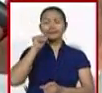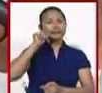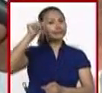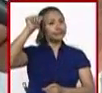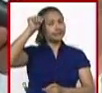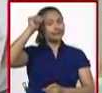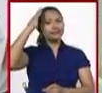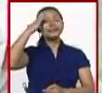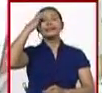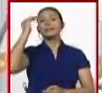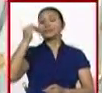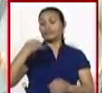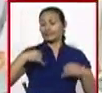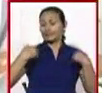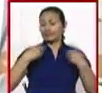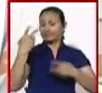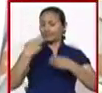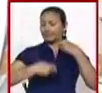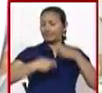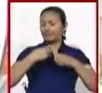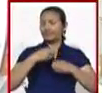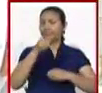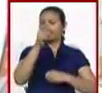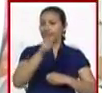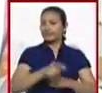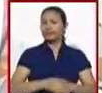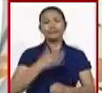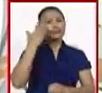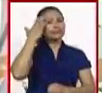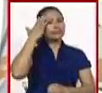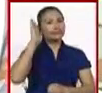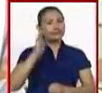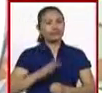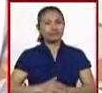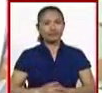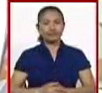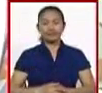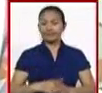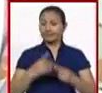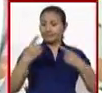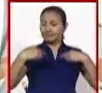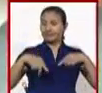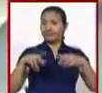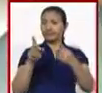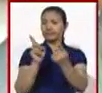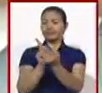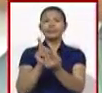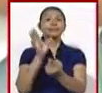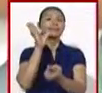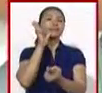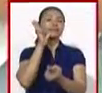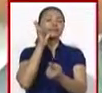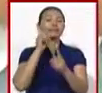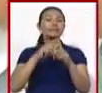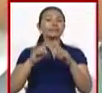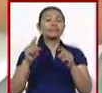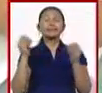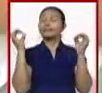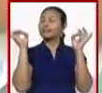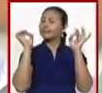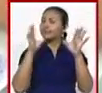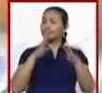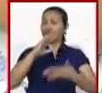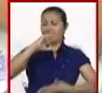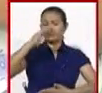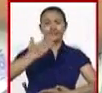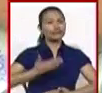mayor, porque sé que la chica es problemática, lo sabía. Me dirigí a la madre salió peor todavía que